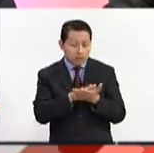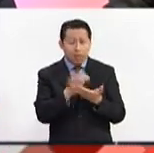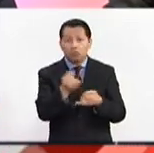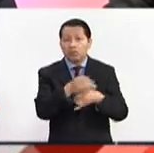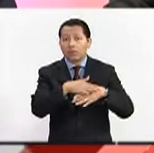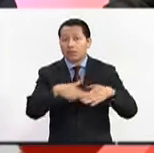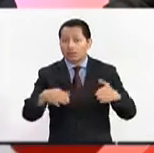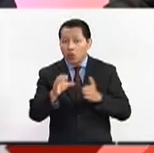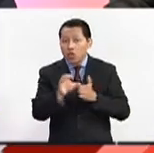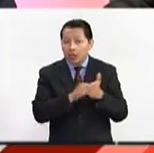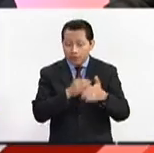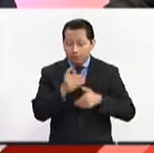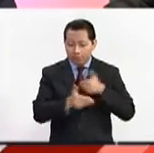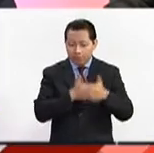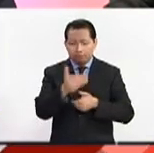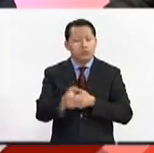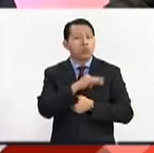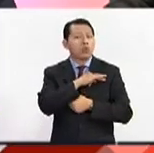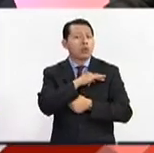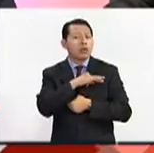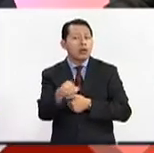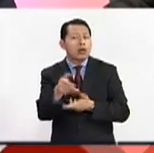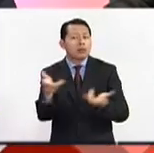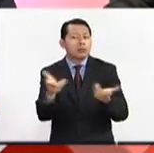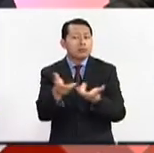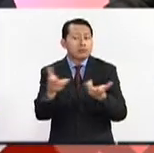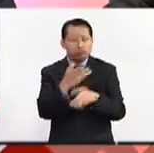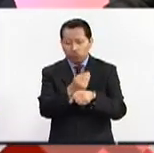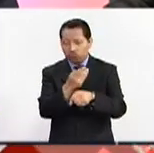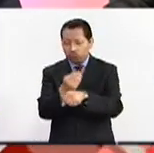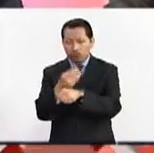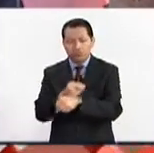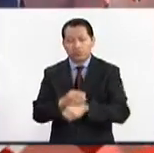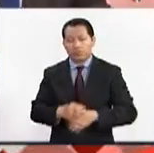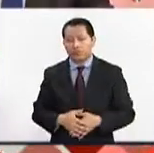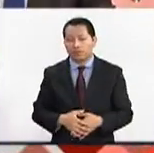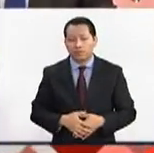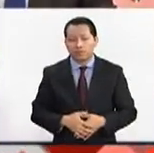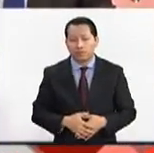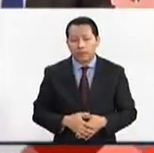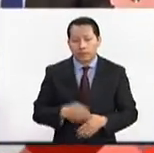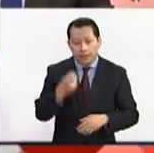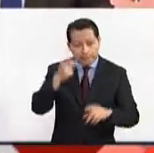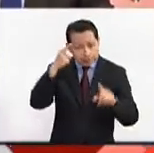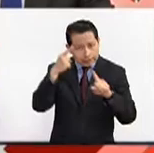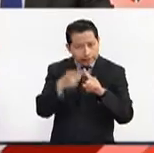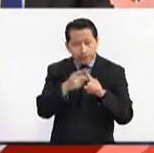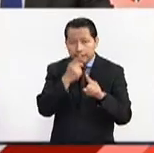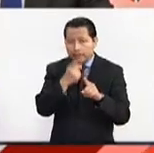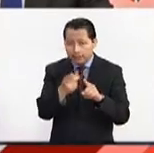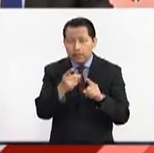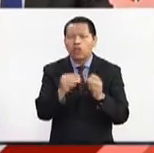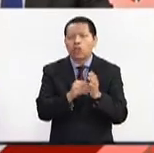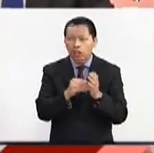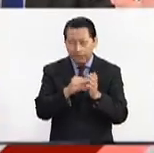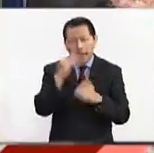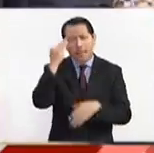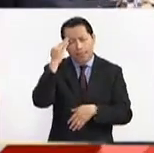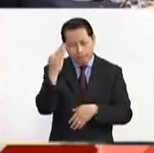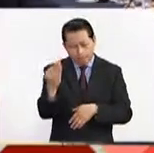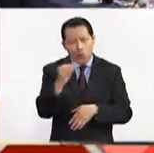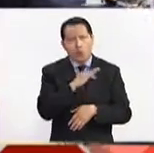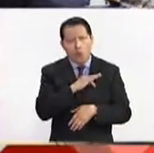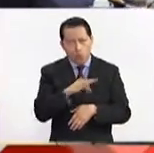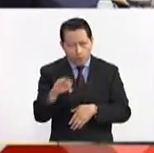información de calendario y de ritmo, pues iremos haciendo adecuaciones adicionales. En este sentido, dijo que aún hay tiempo para hacer ajustes